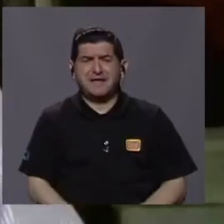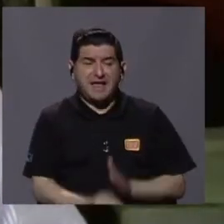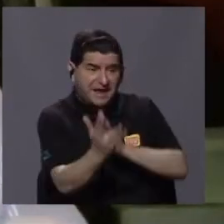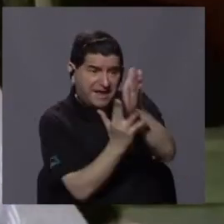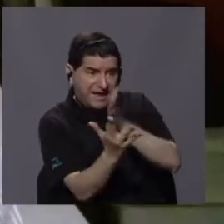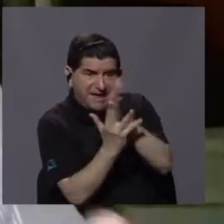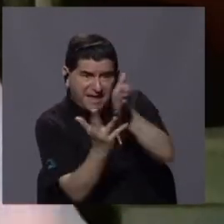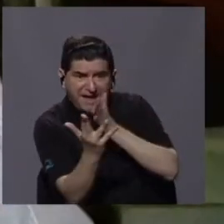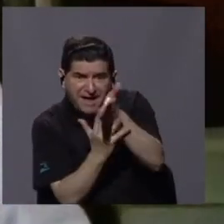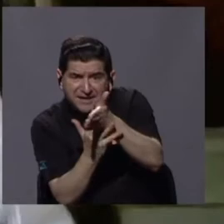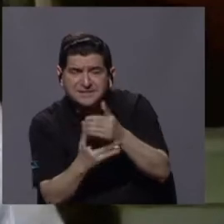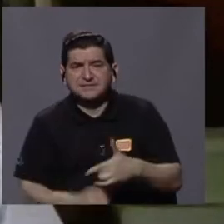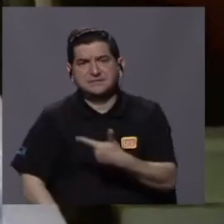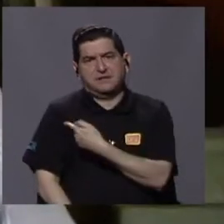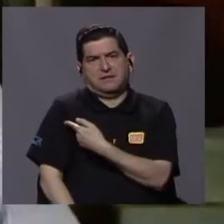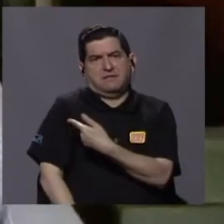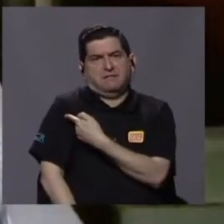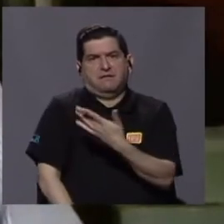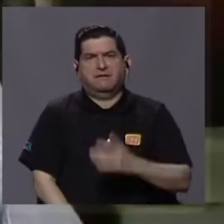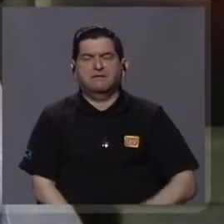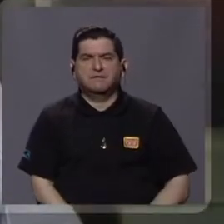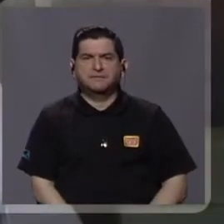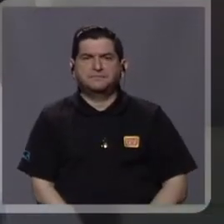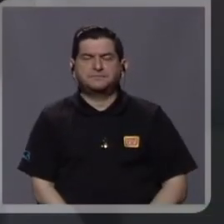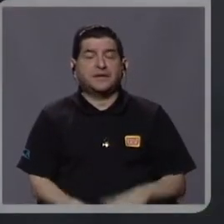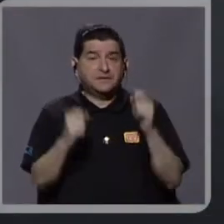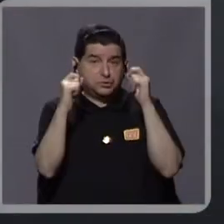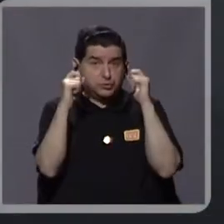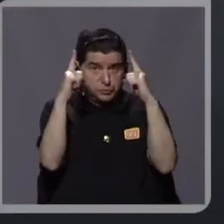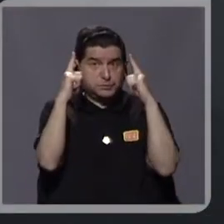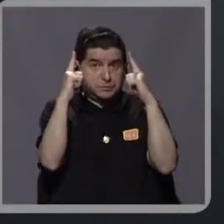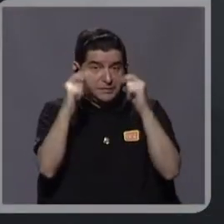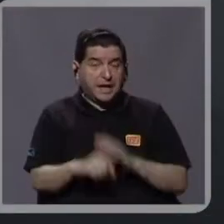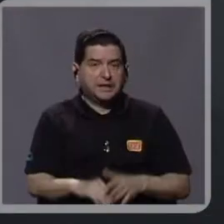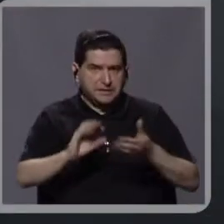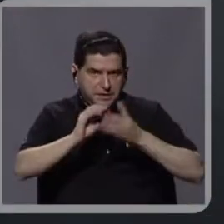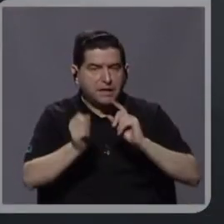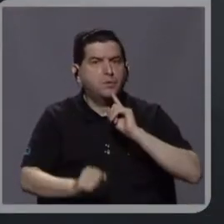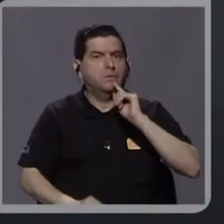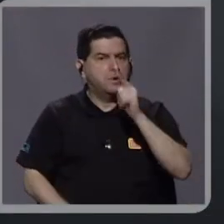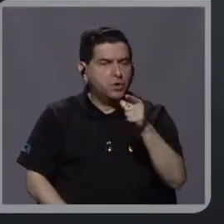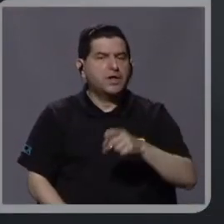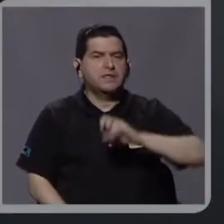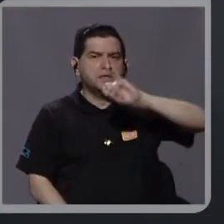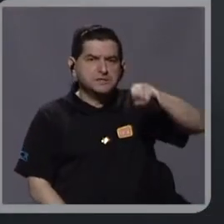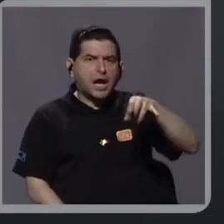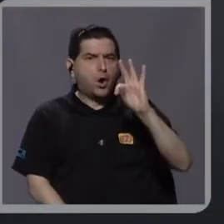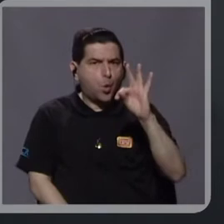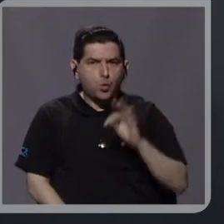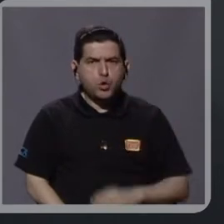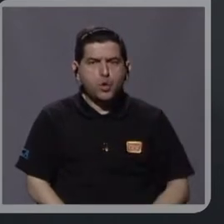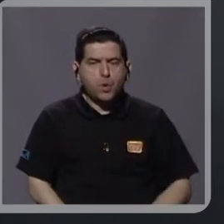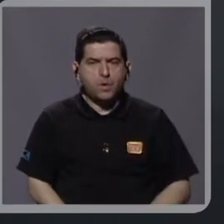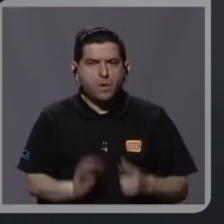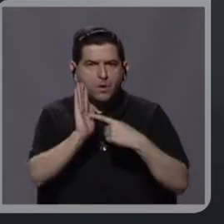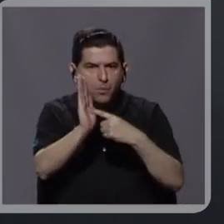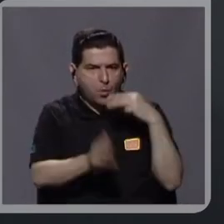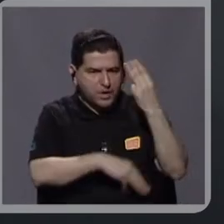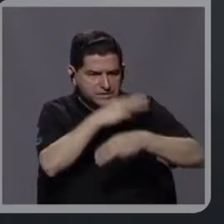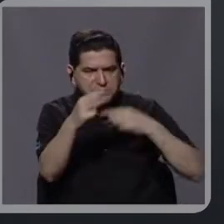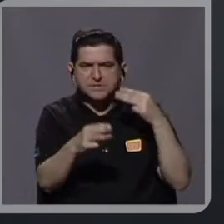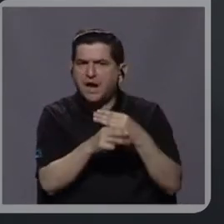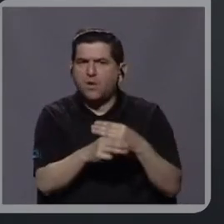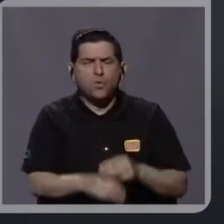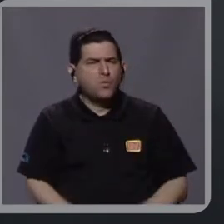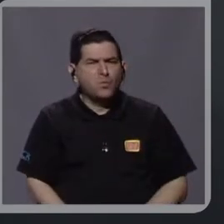acceso a las vacunas es impresionante este dato que nos muestra en julio porque muestra un mundo de dispar